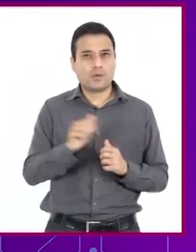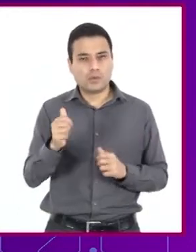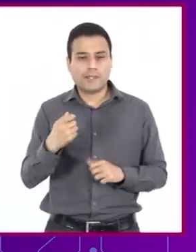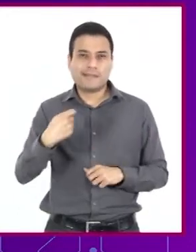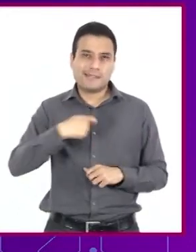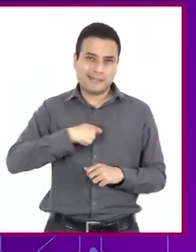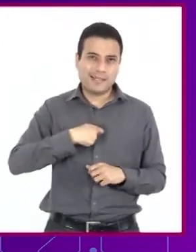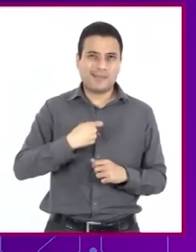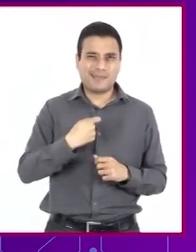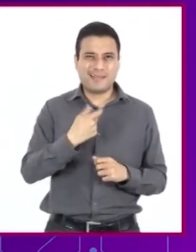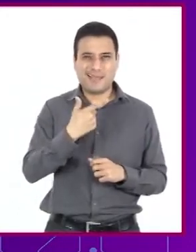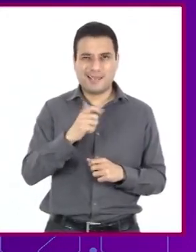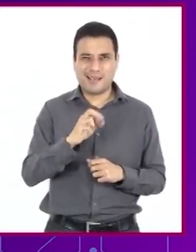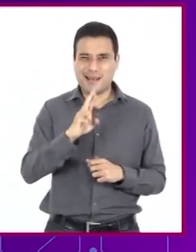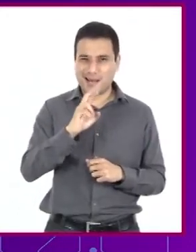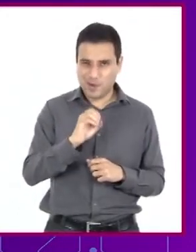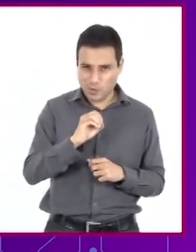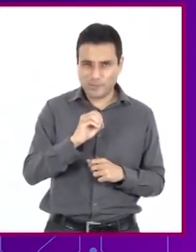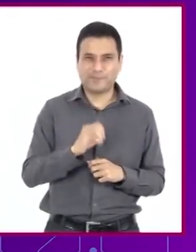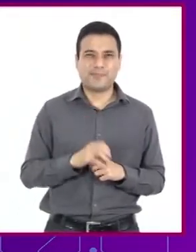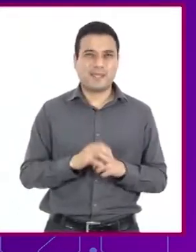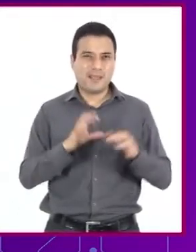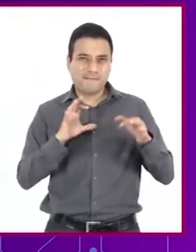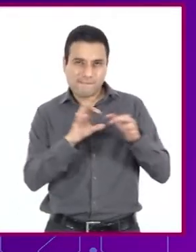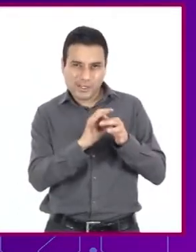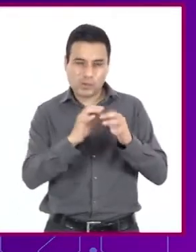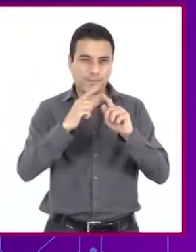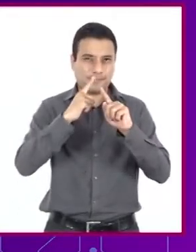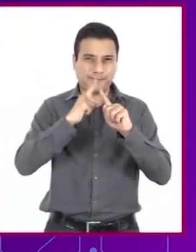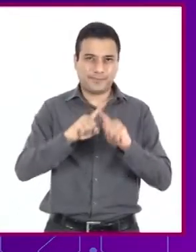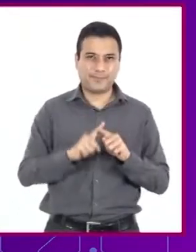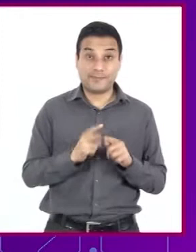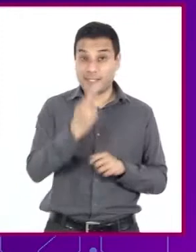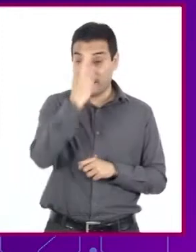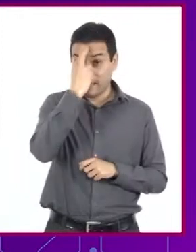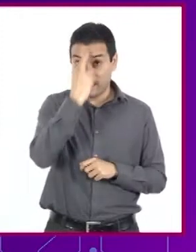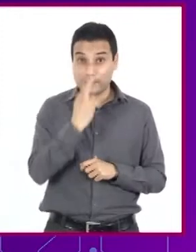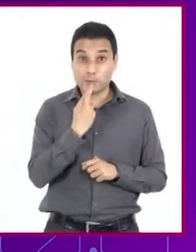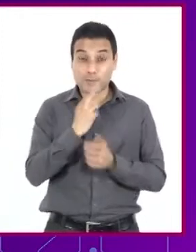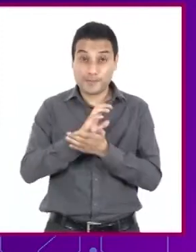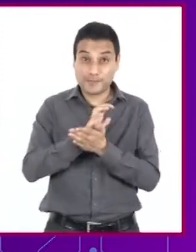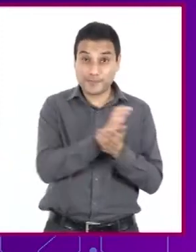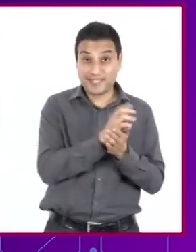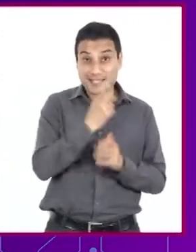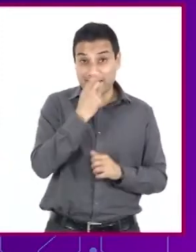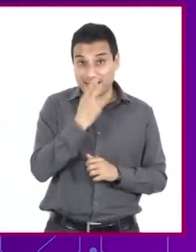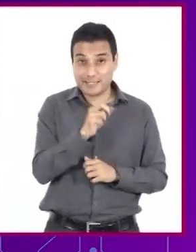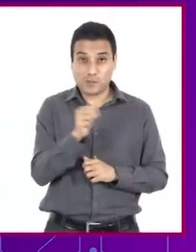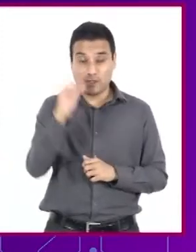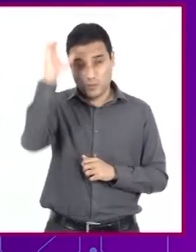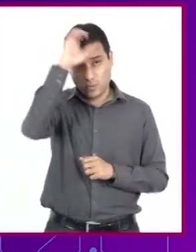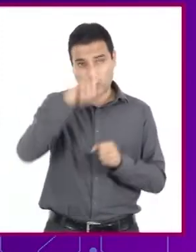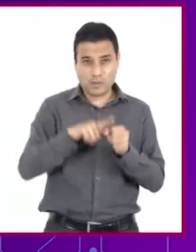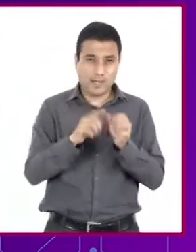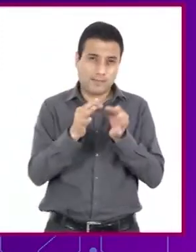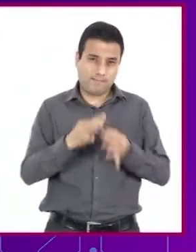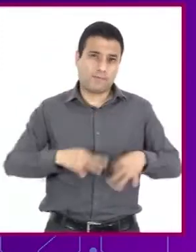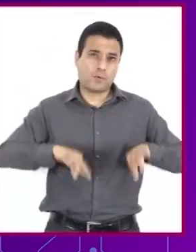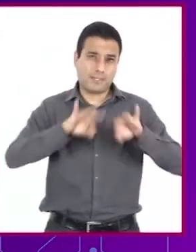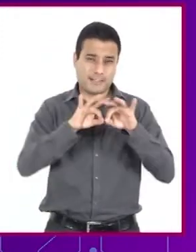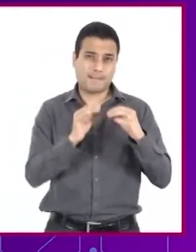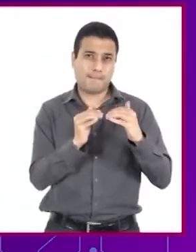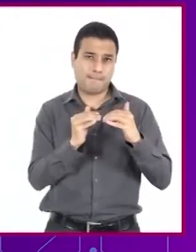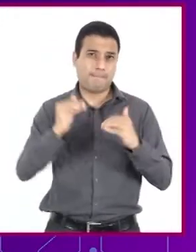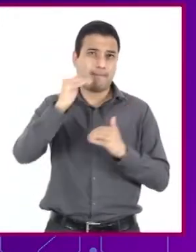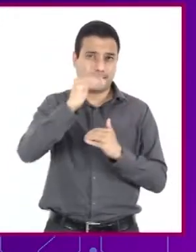práctica sexual. El racismo, que sobrevalora a unas culturas sobre cualquier otra condición de